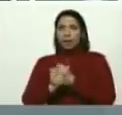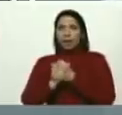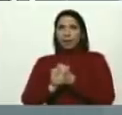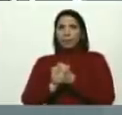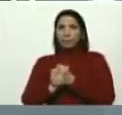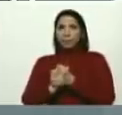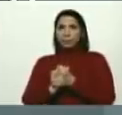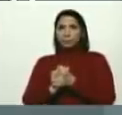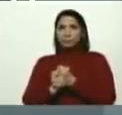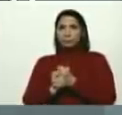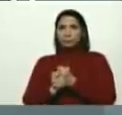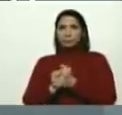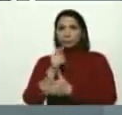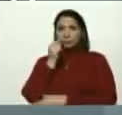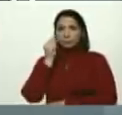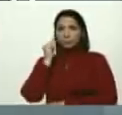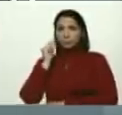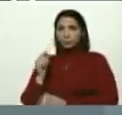compatriotas,